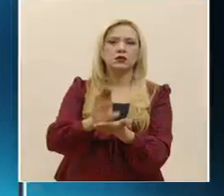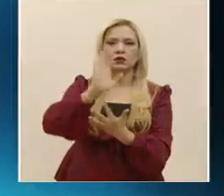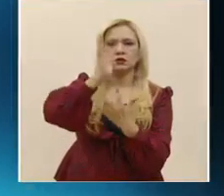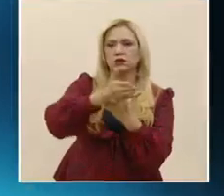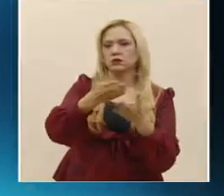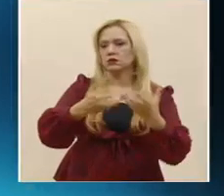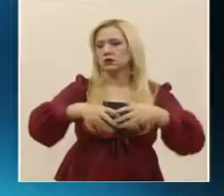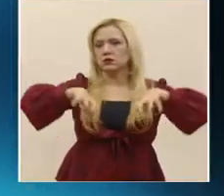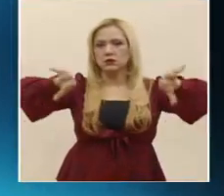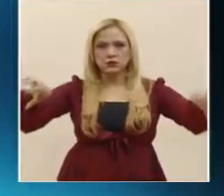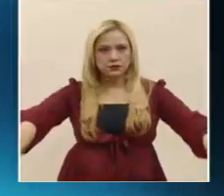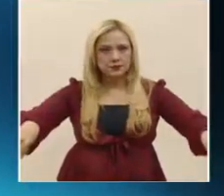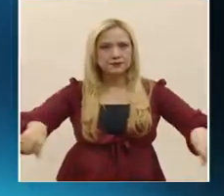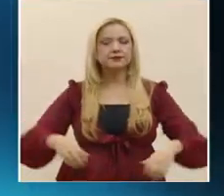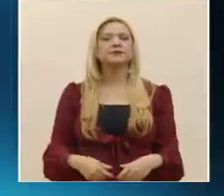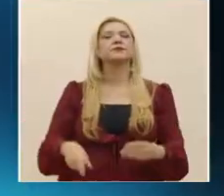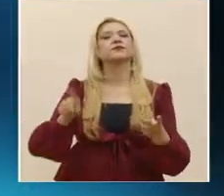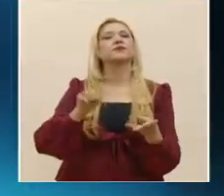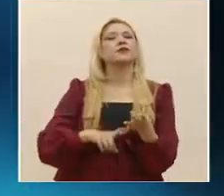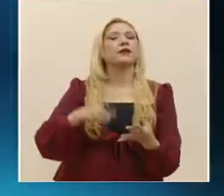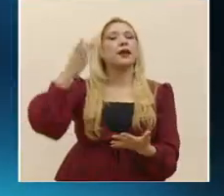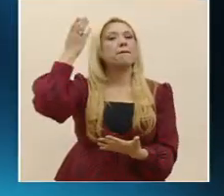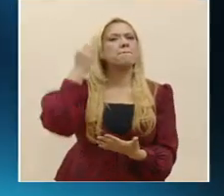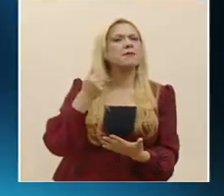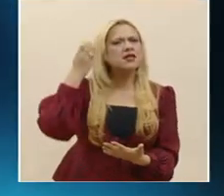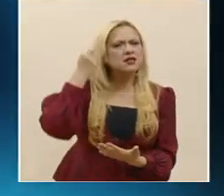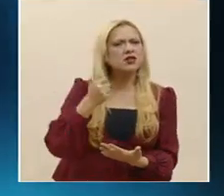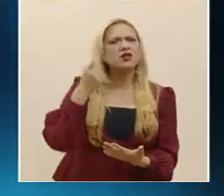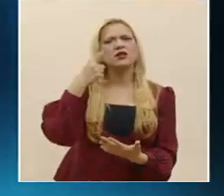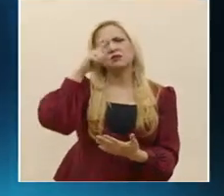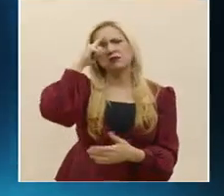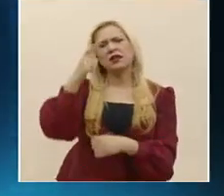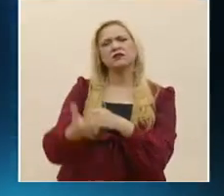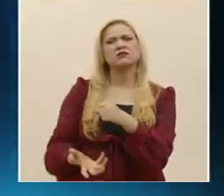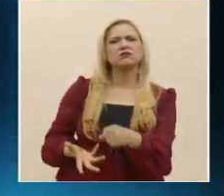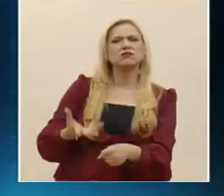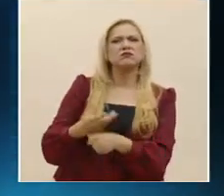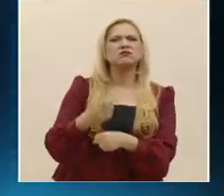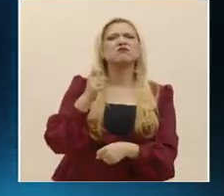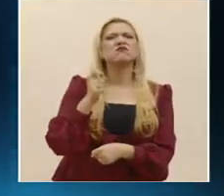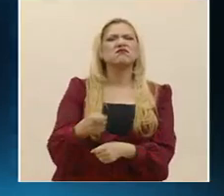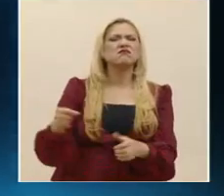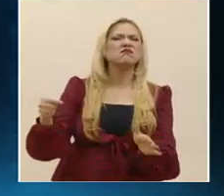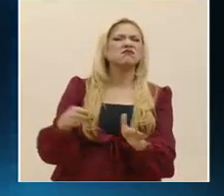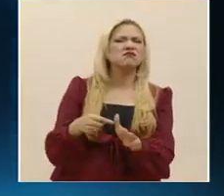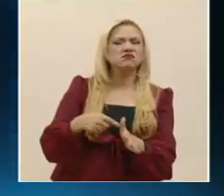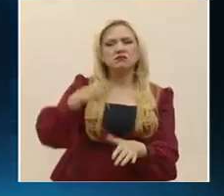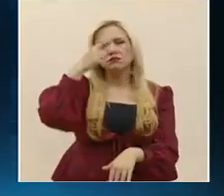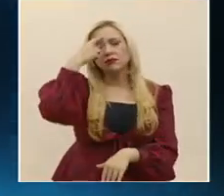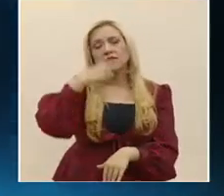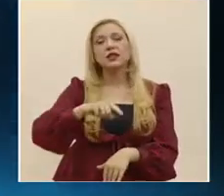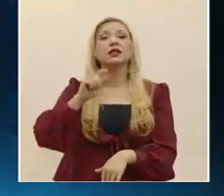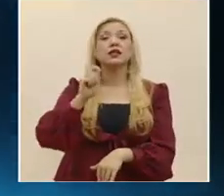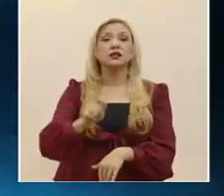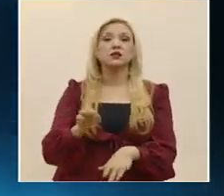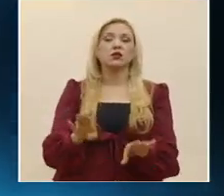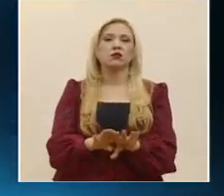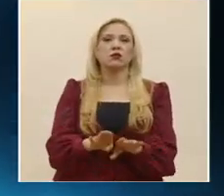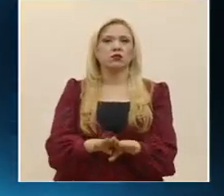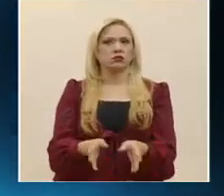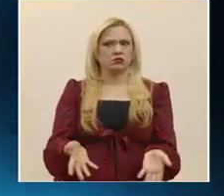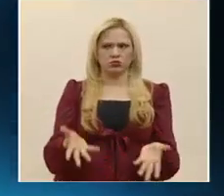conyugal. Pensión compensatoria en su vertiente resarcitoria. Deriva su fundamento general de